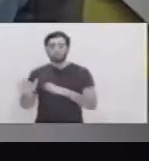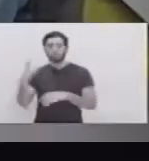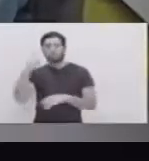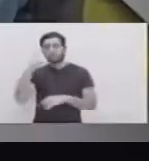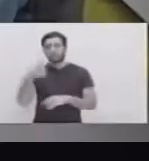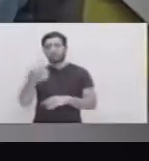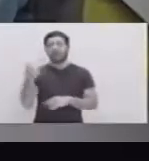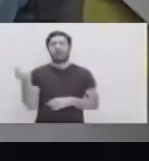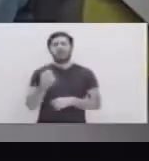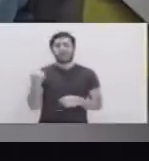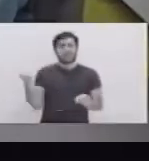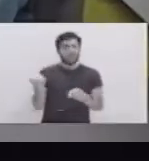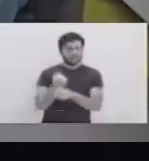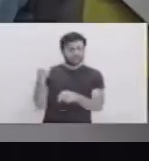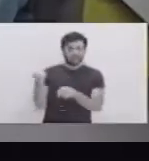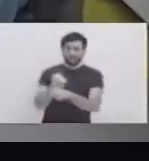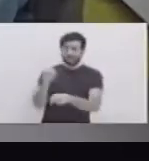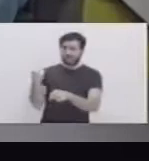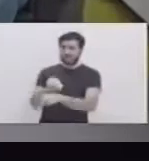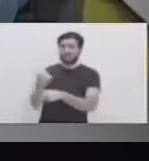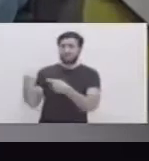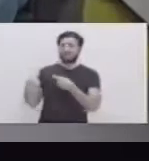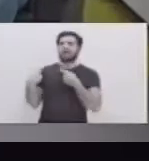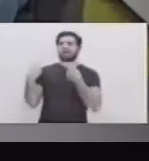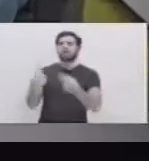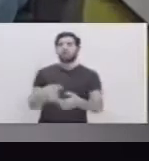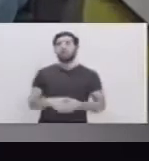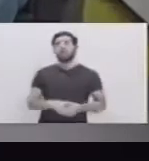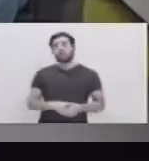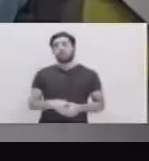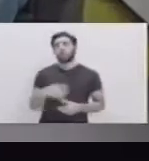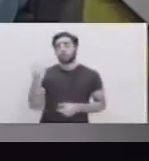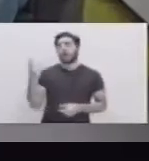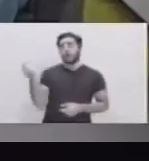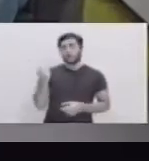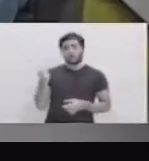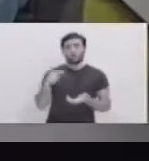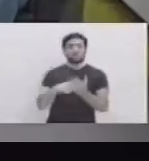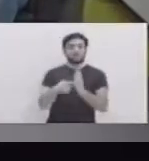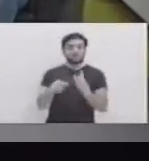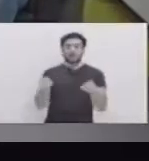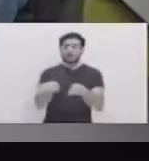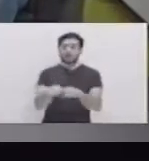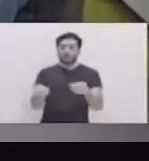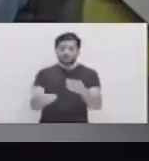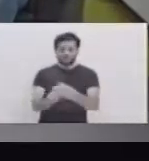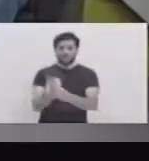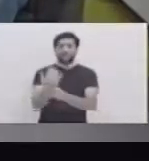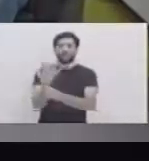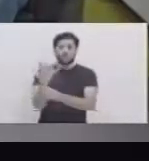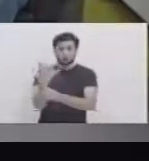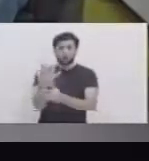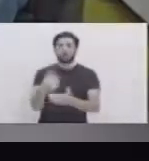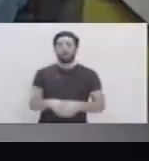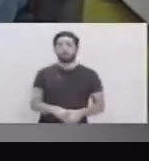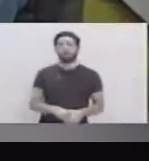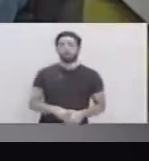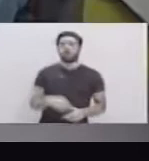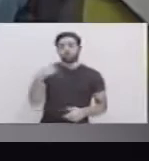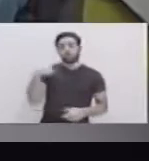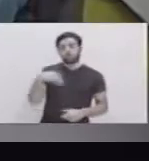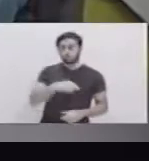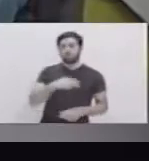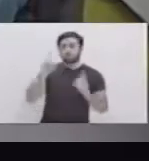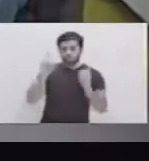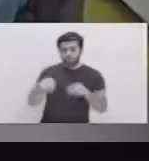mantener una amistad y que pues dure por muchos años? Ahí sí que un amigo es como una flor, ¿verdad? O sea, la tenemos que